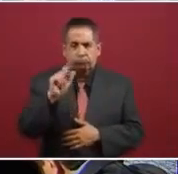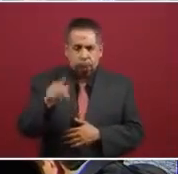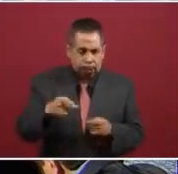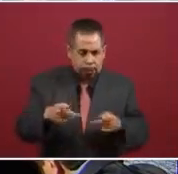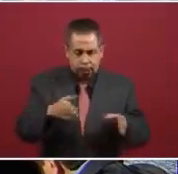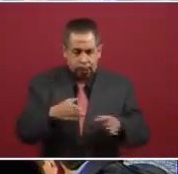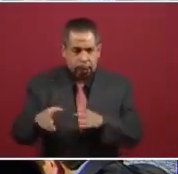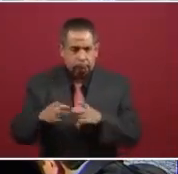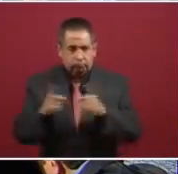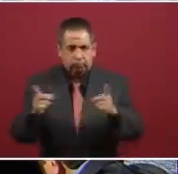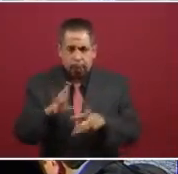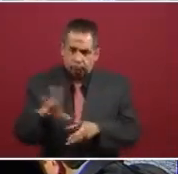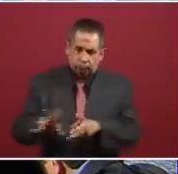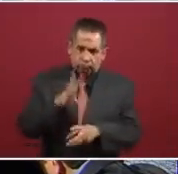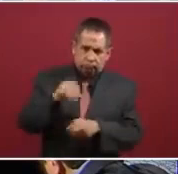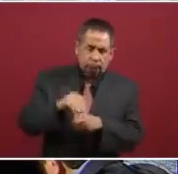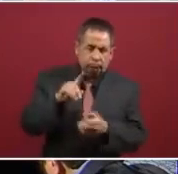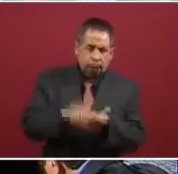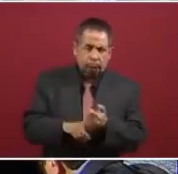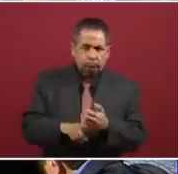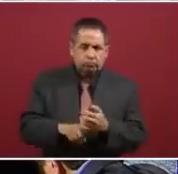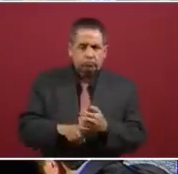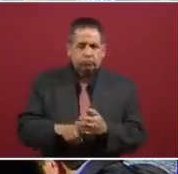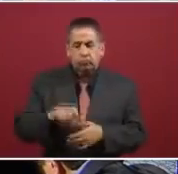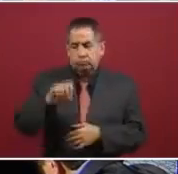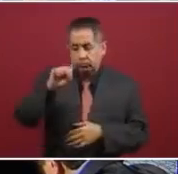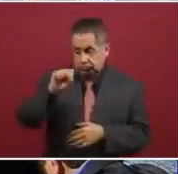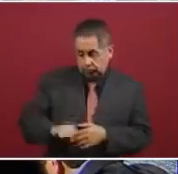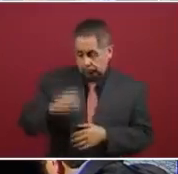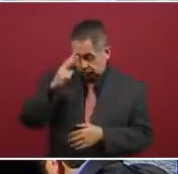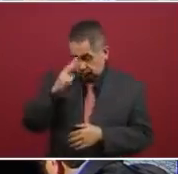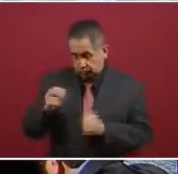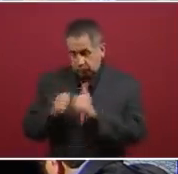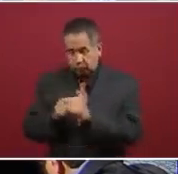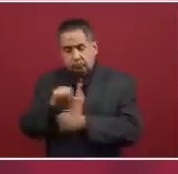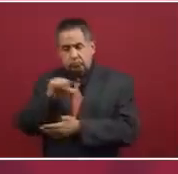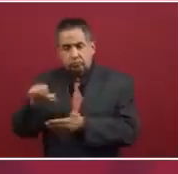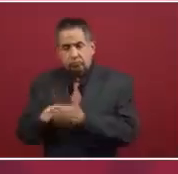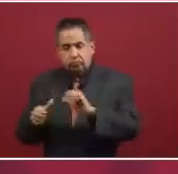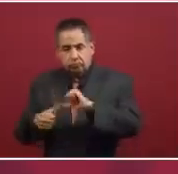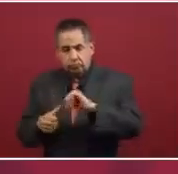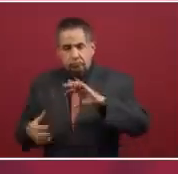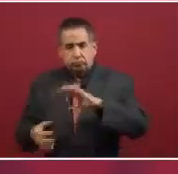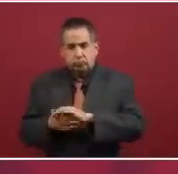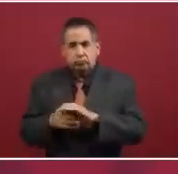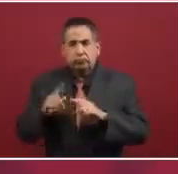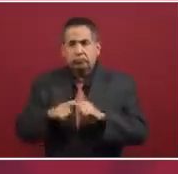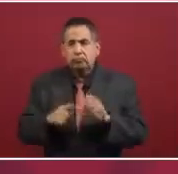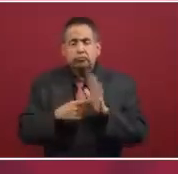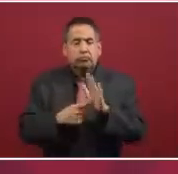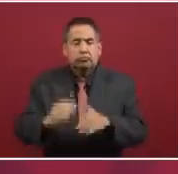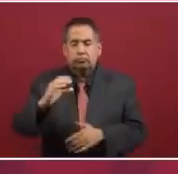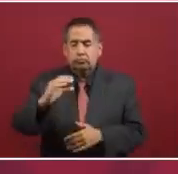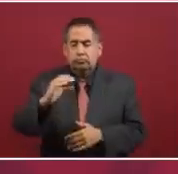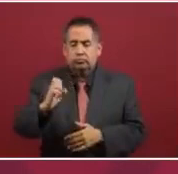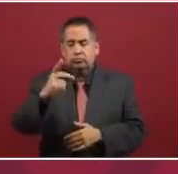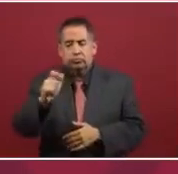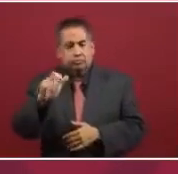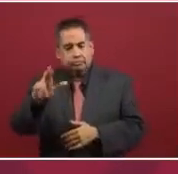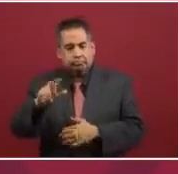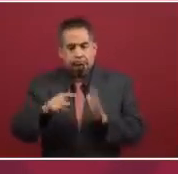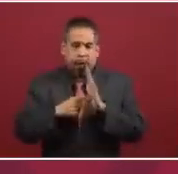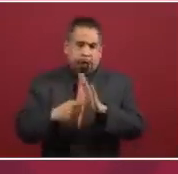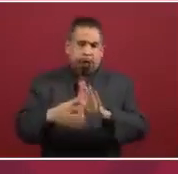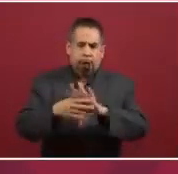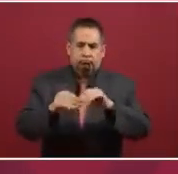desarrollo integral Sur de México, Centroamérica. Lo presenta la CEPAL, va a